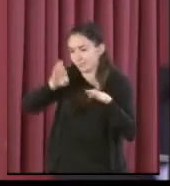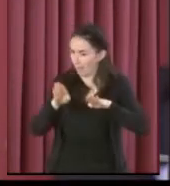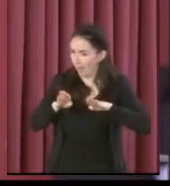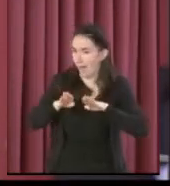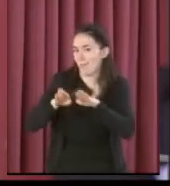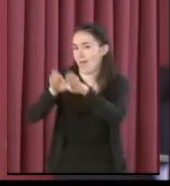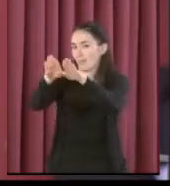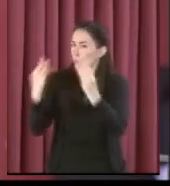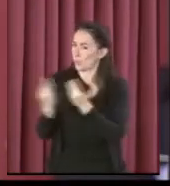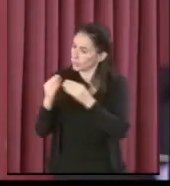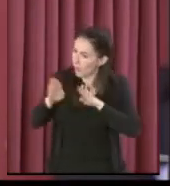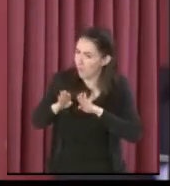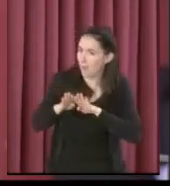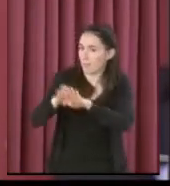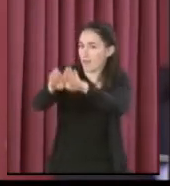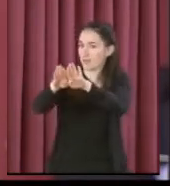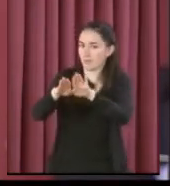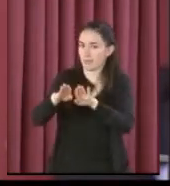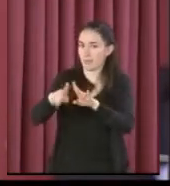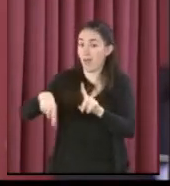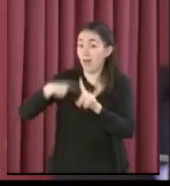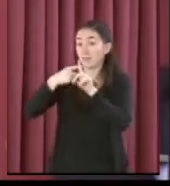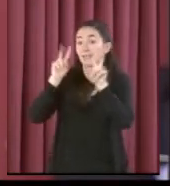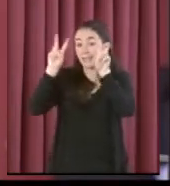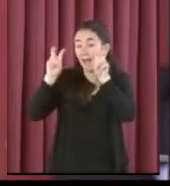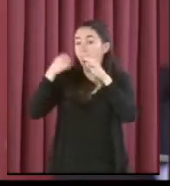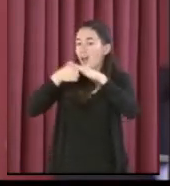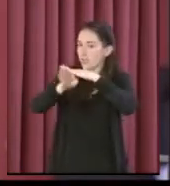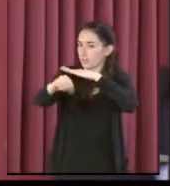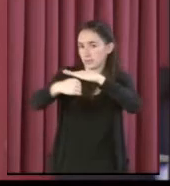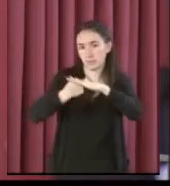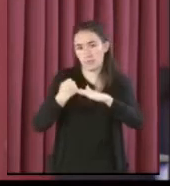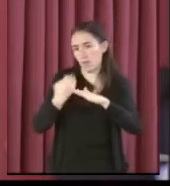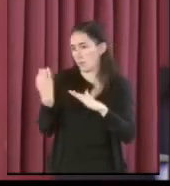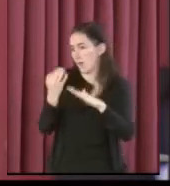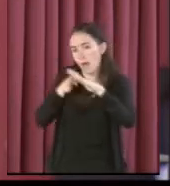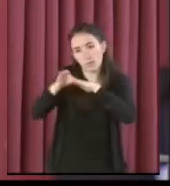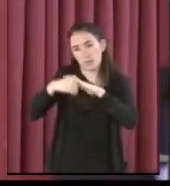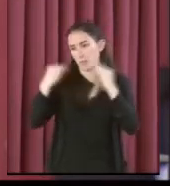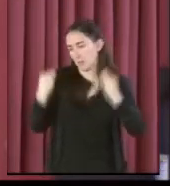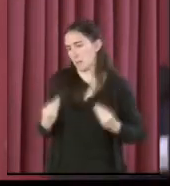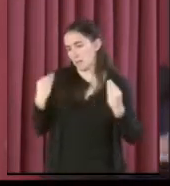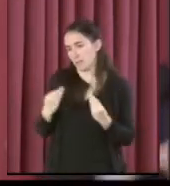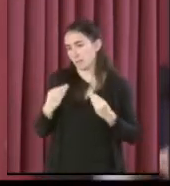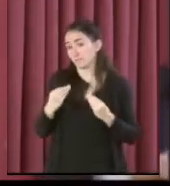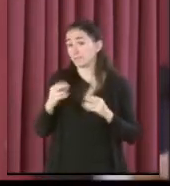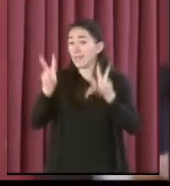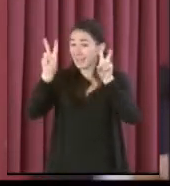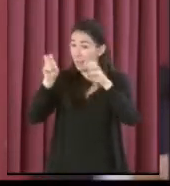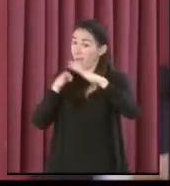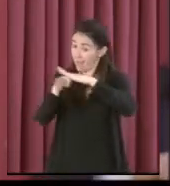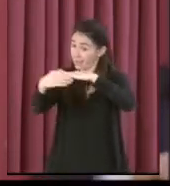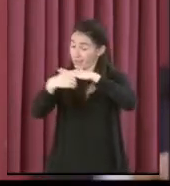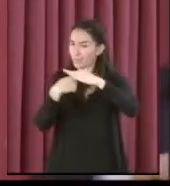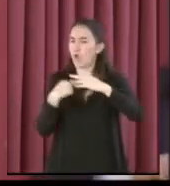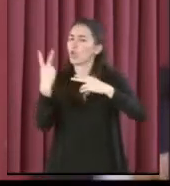además en el marco de la accesibilidad universal. Y en este ámbito me gustaría destacar dos proyectos